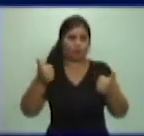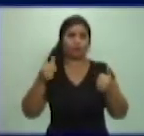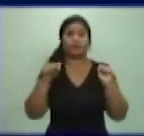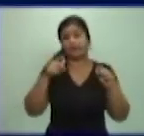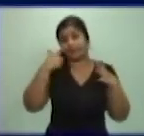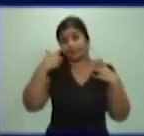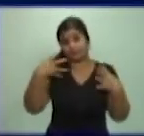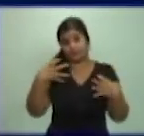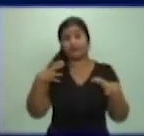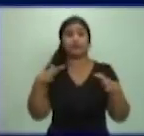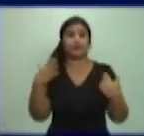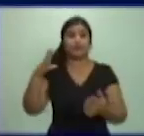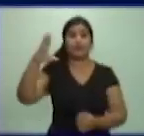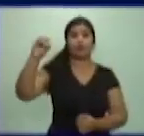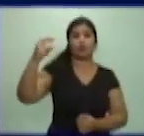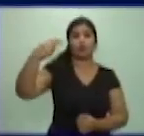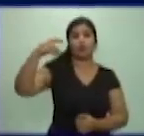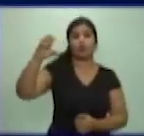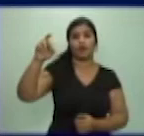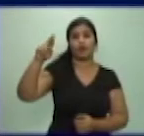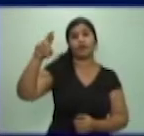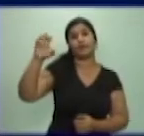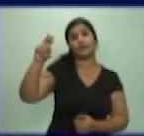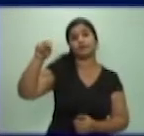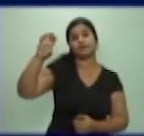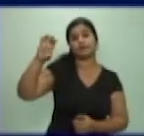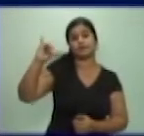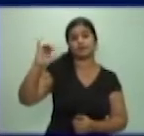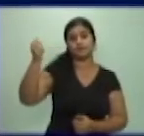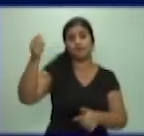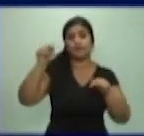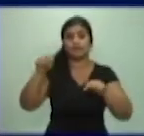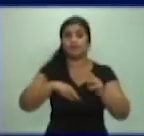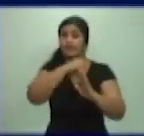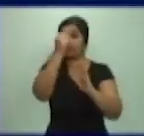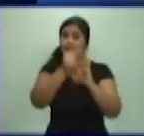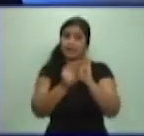cualidades más importantes.